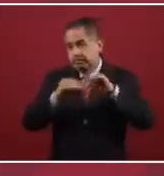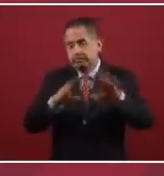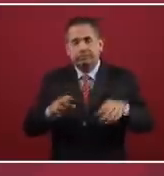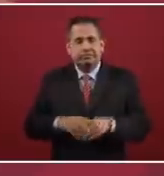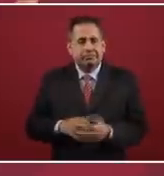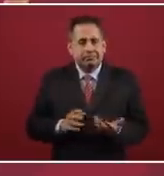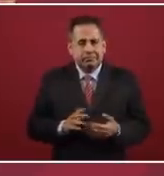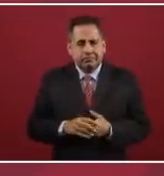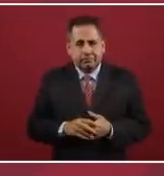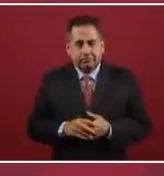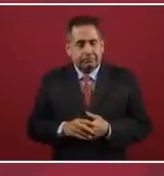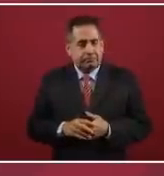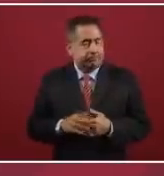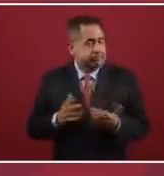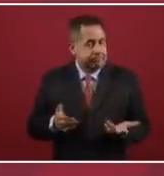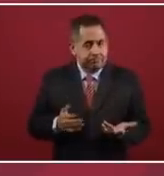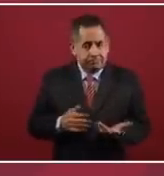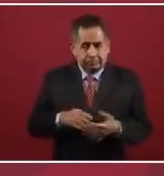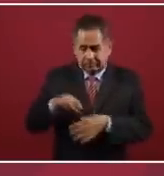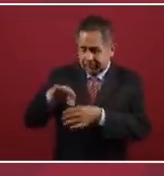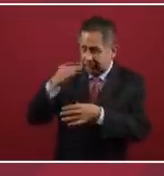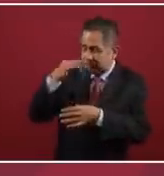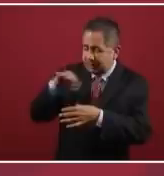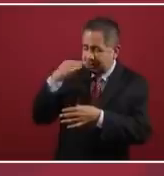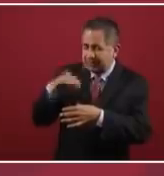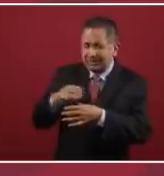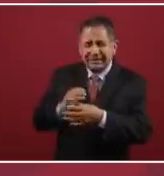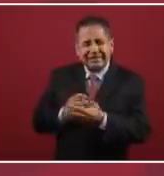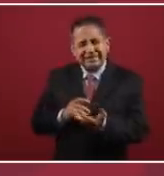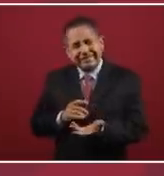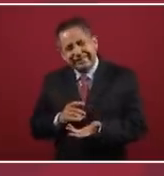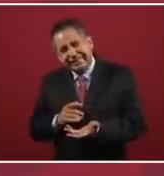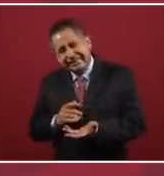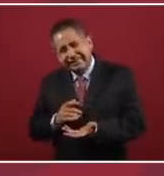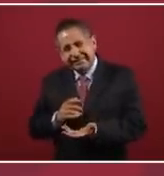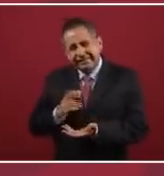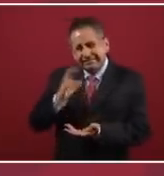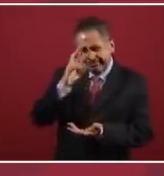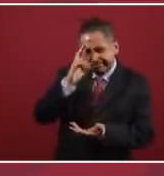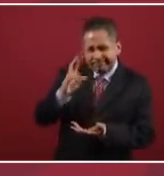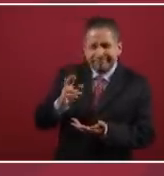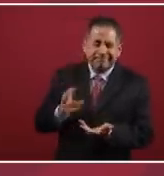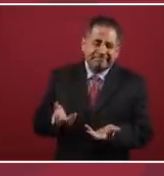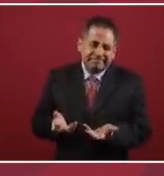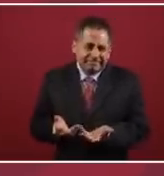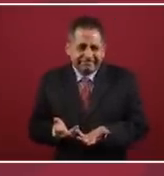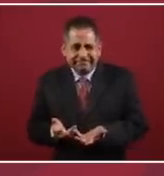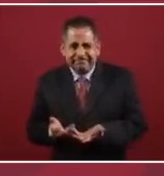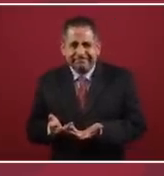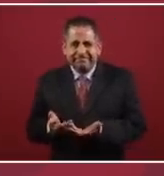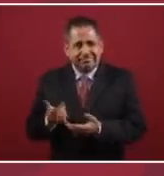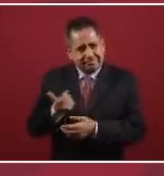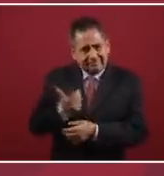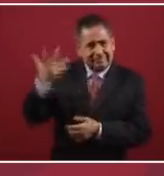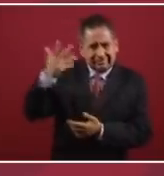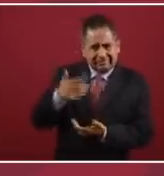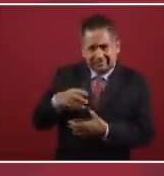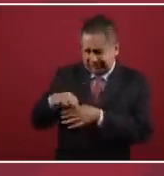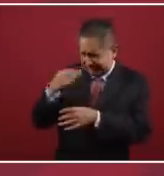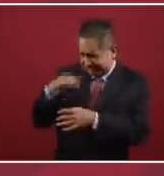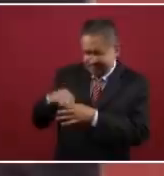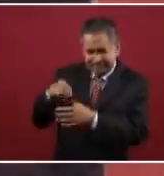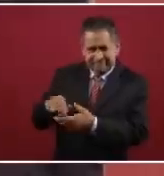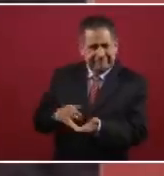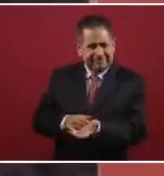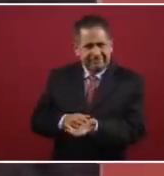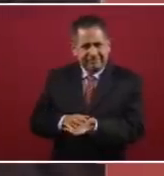papas, todo respeto, ¿sí? ¿Por qué tan caras? ¿Sí?